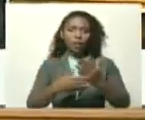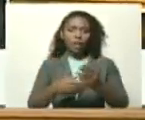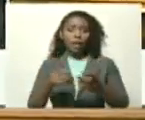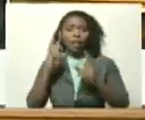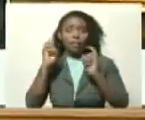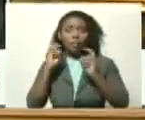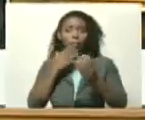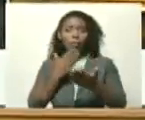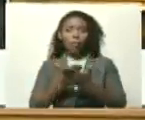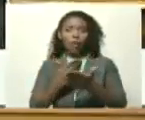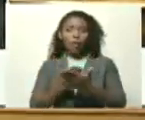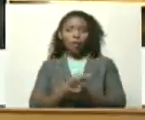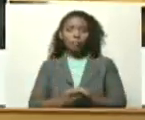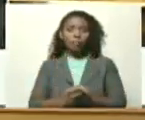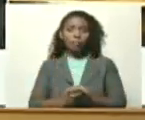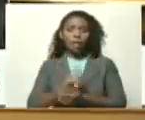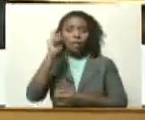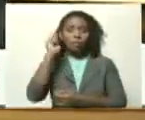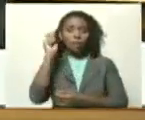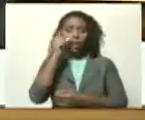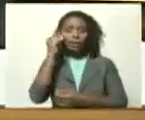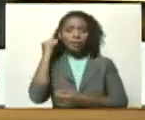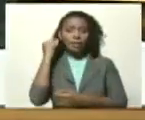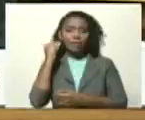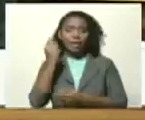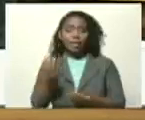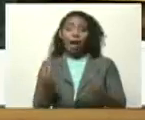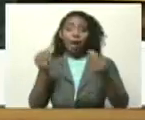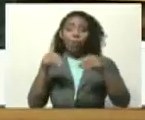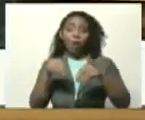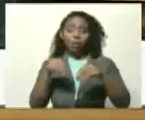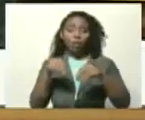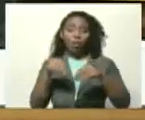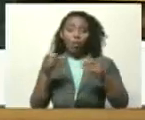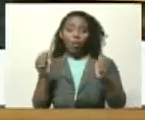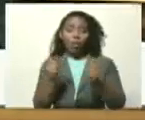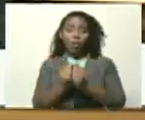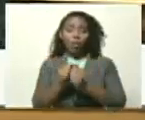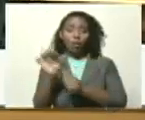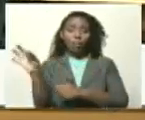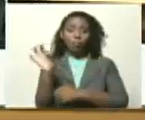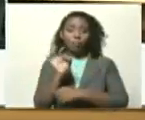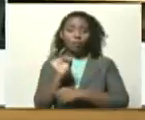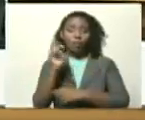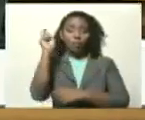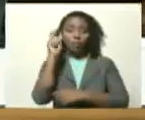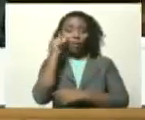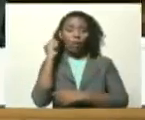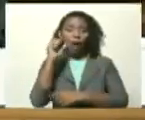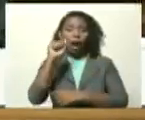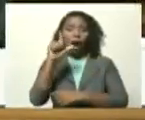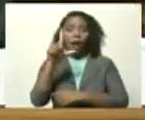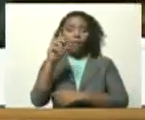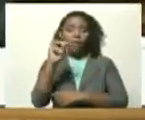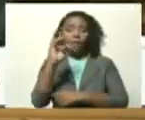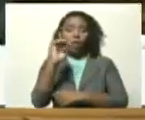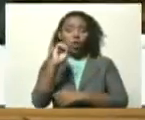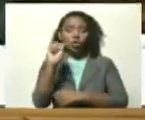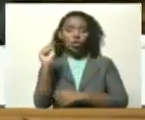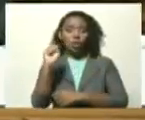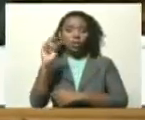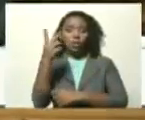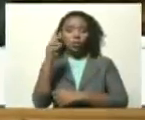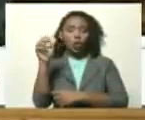propuestas presentadas. Las diputadas y los diputados que estén de acuerdo con la elección del diputado Alfonso Campos como